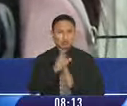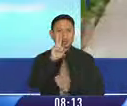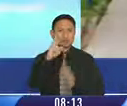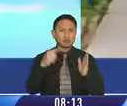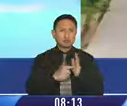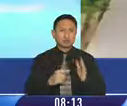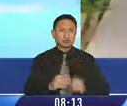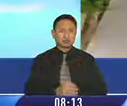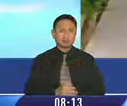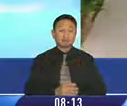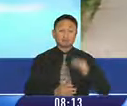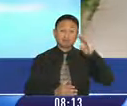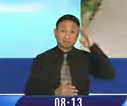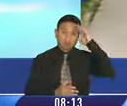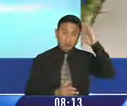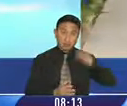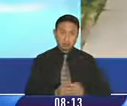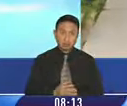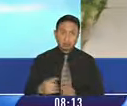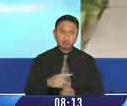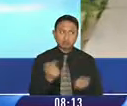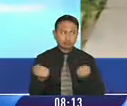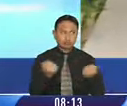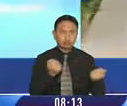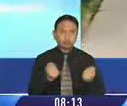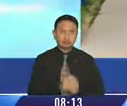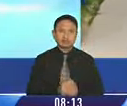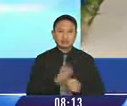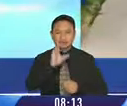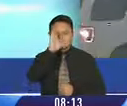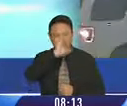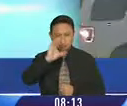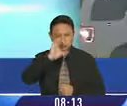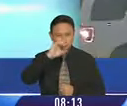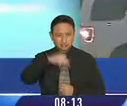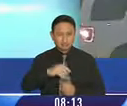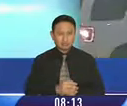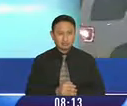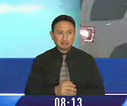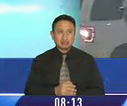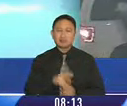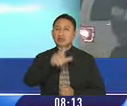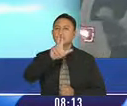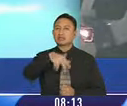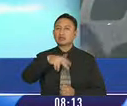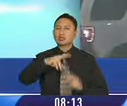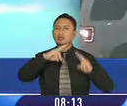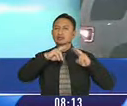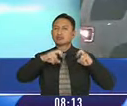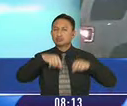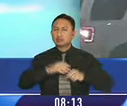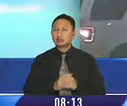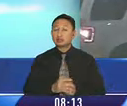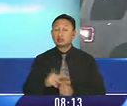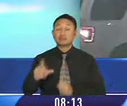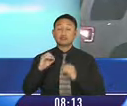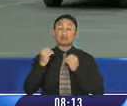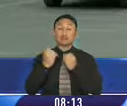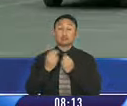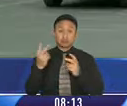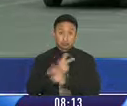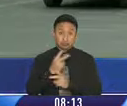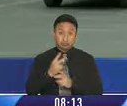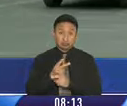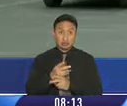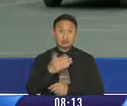2,000. La policía montó un operativo, estaban tras su pista. Una investigación de al menos 3 meses para la captura de esta organización, en